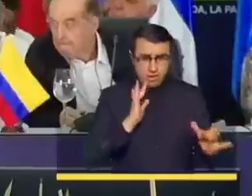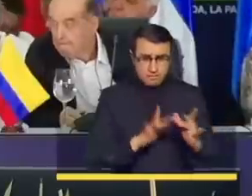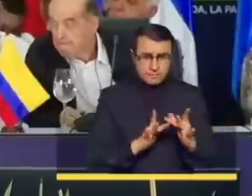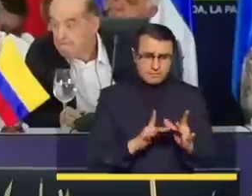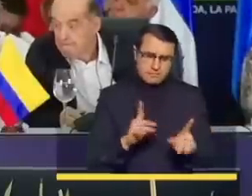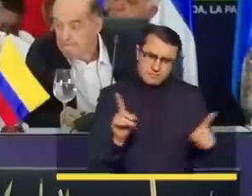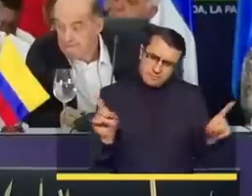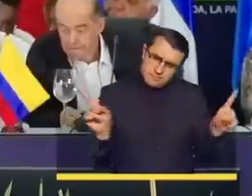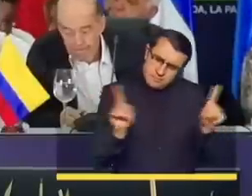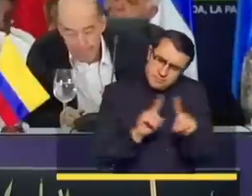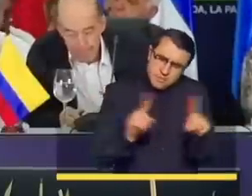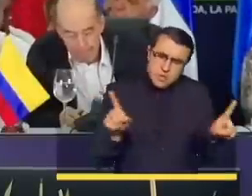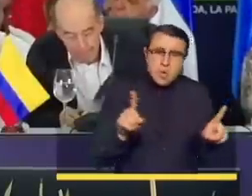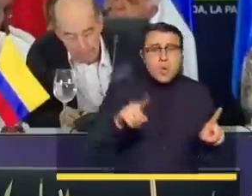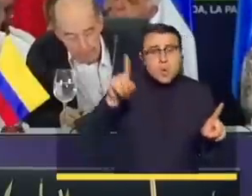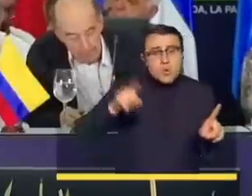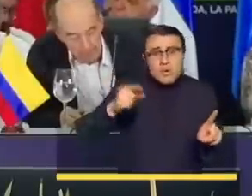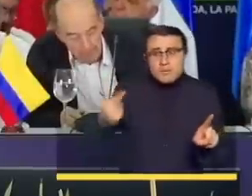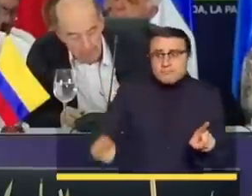tenemos que